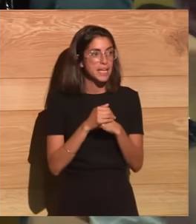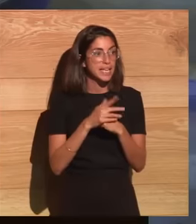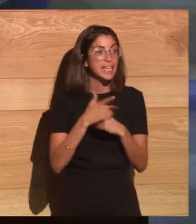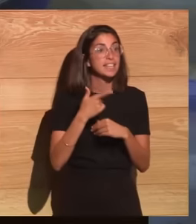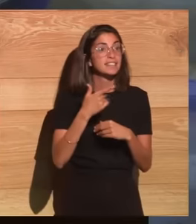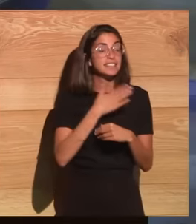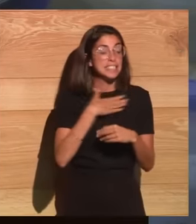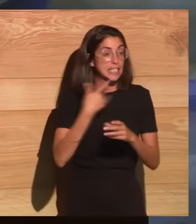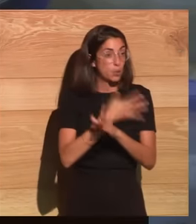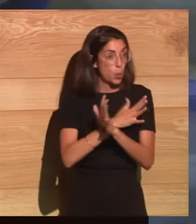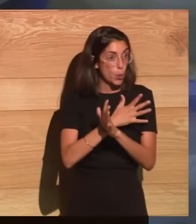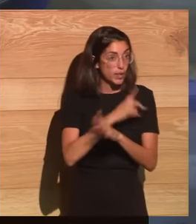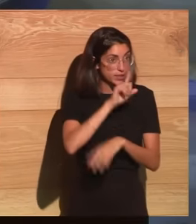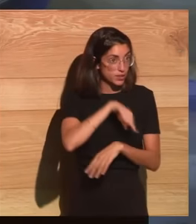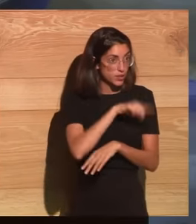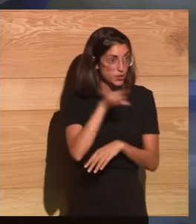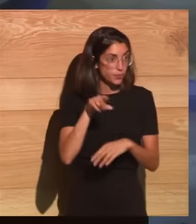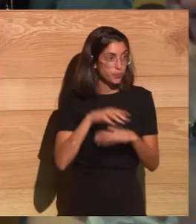favor.